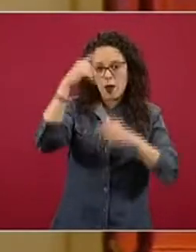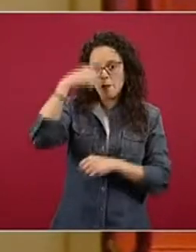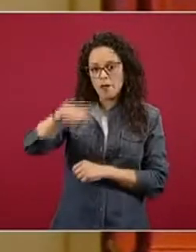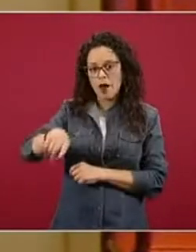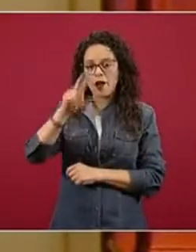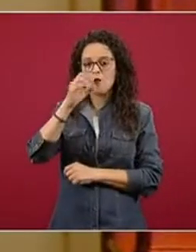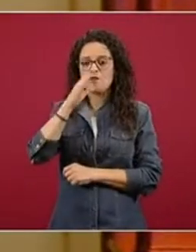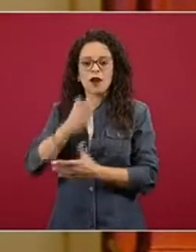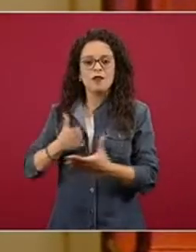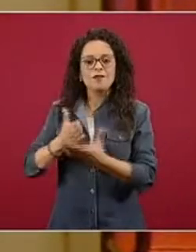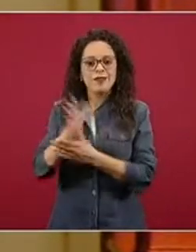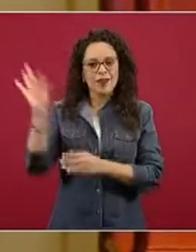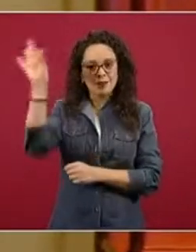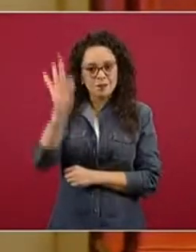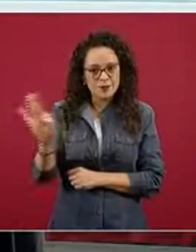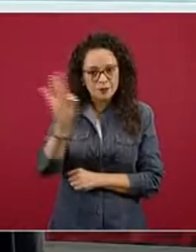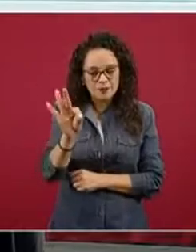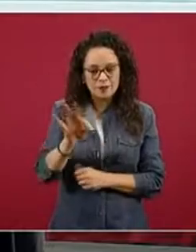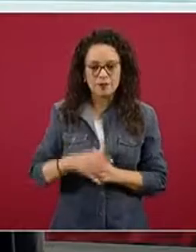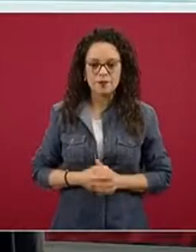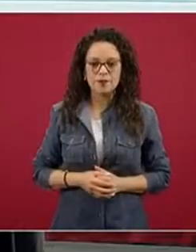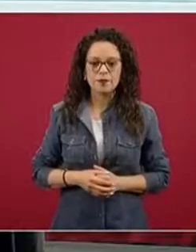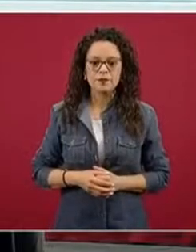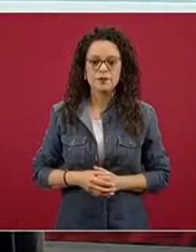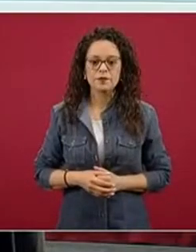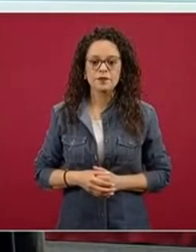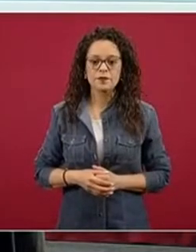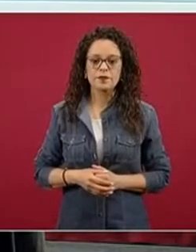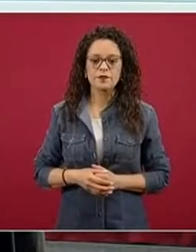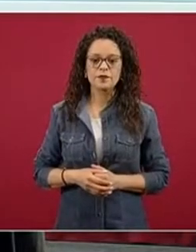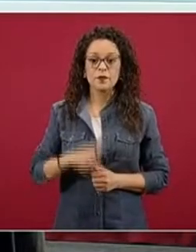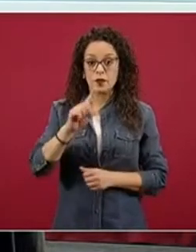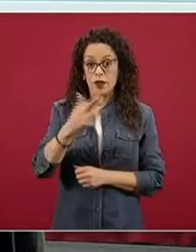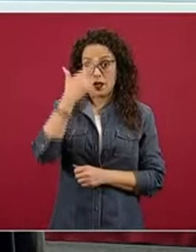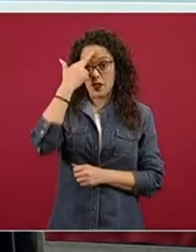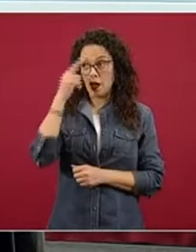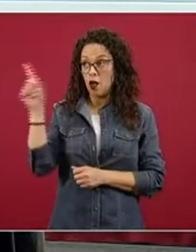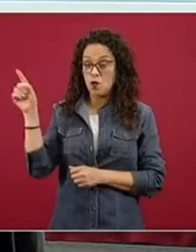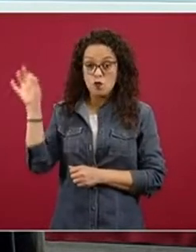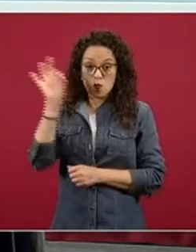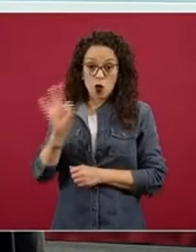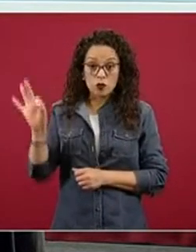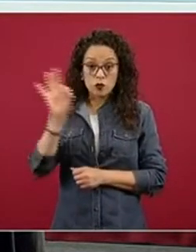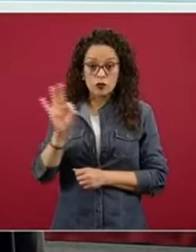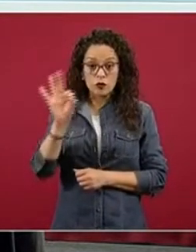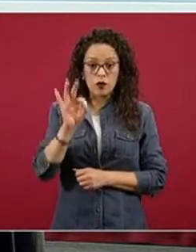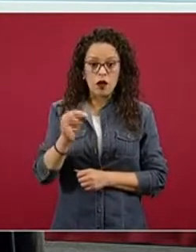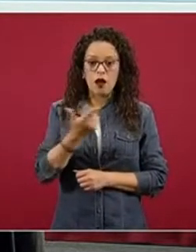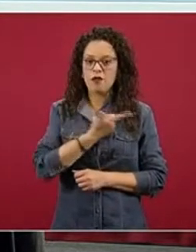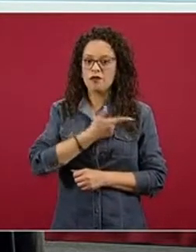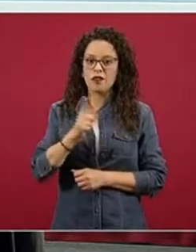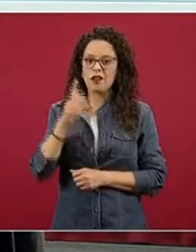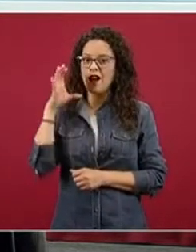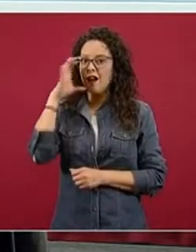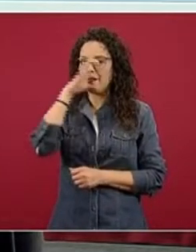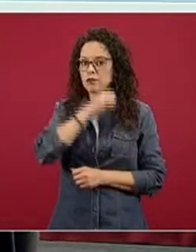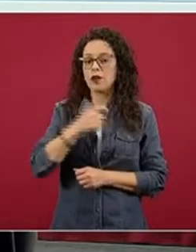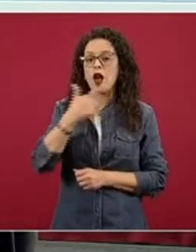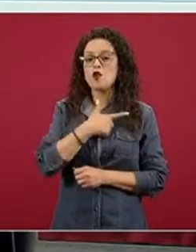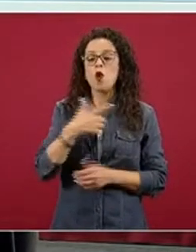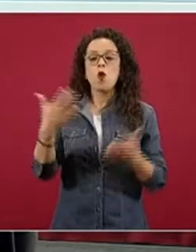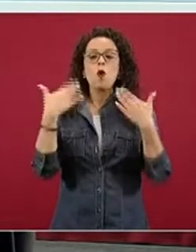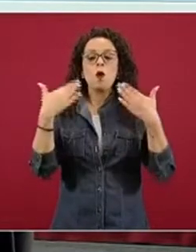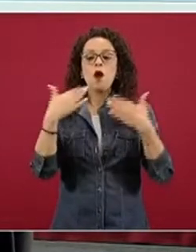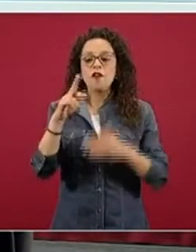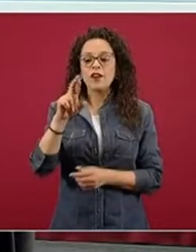pabellones también a la hora de dormir. Recuerden que el mosco también no le gusta el calor, le gusta lo fresco. Generalmente